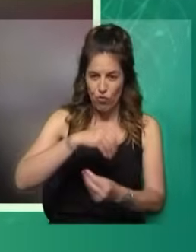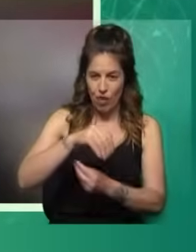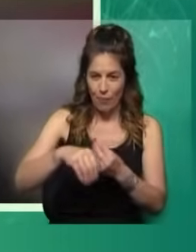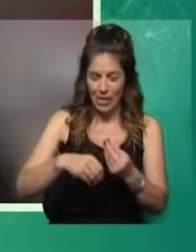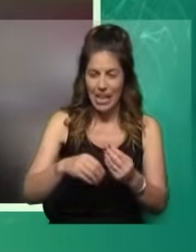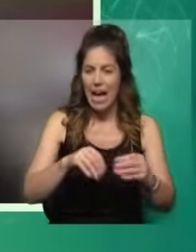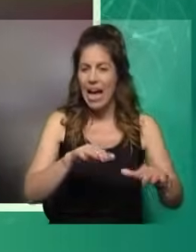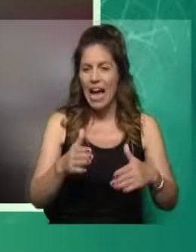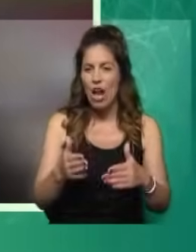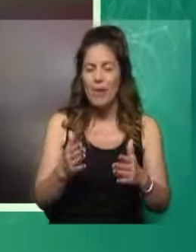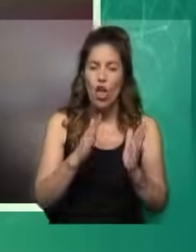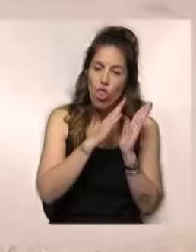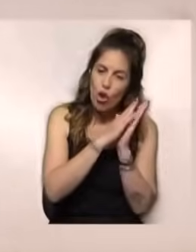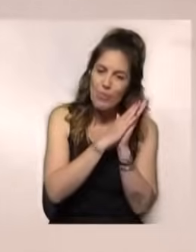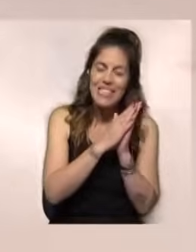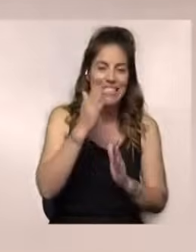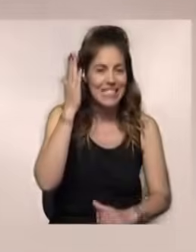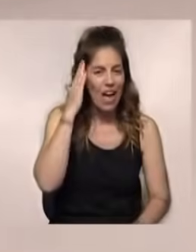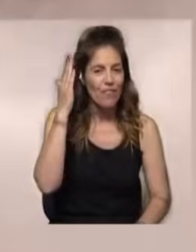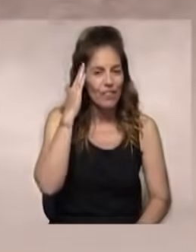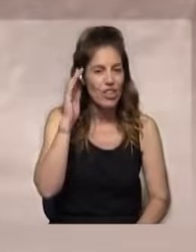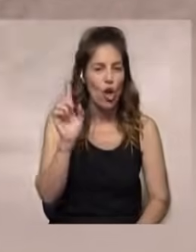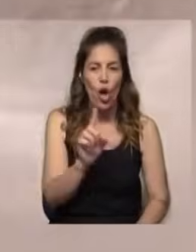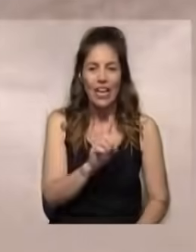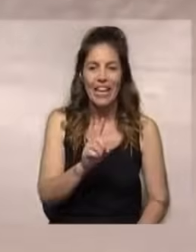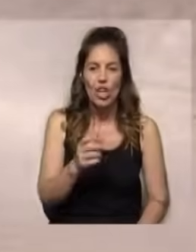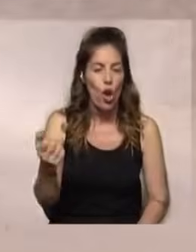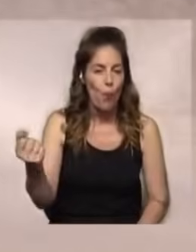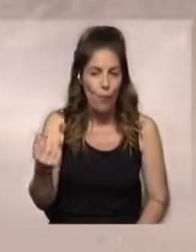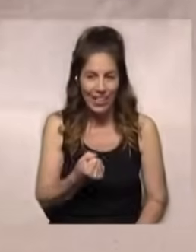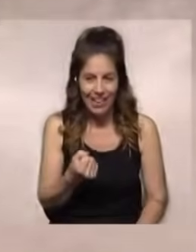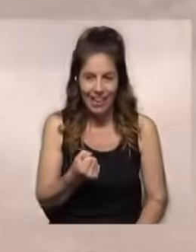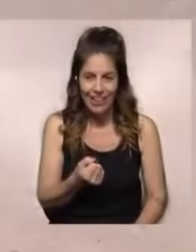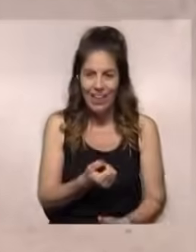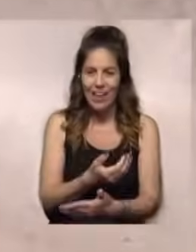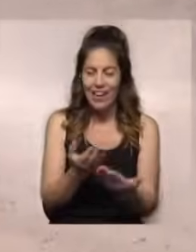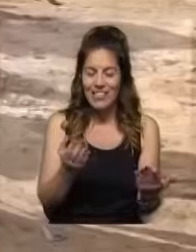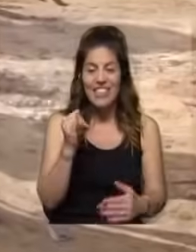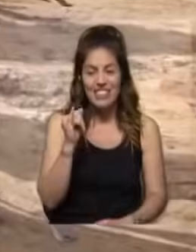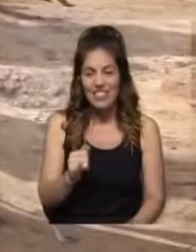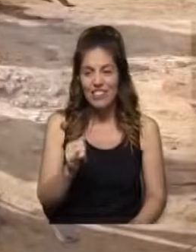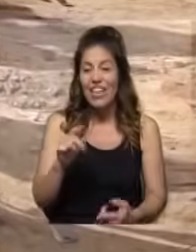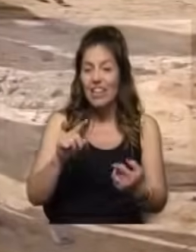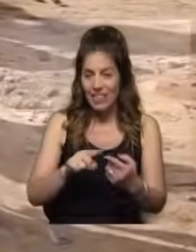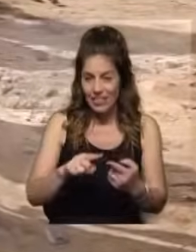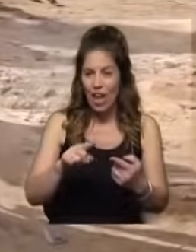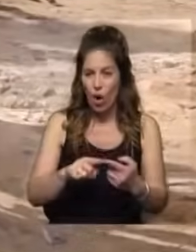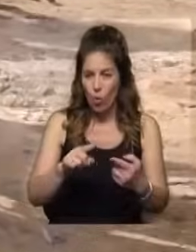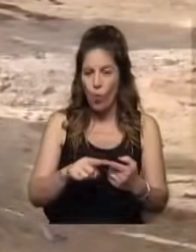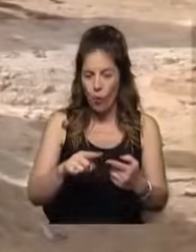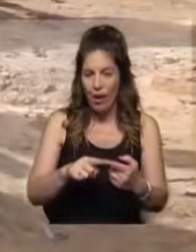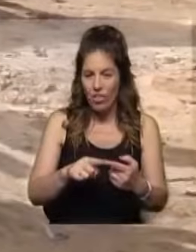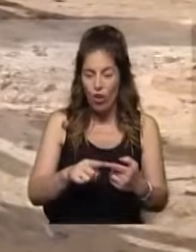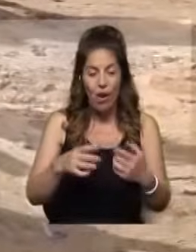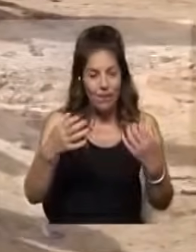al menos dormir sabiendo que no los matará Así que si bien esta tregua tregua es